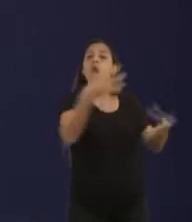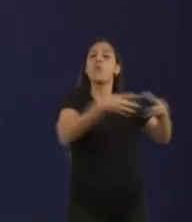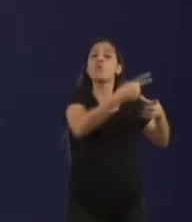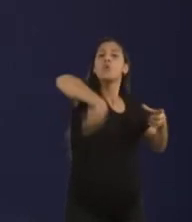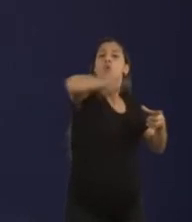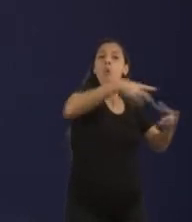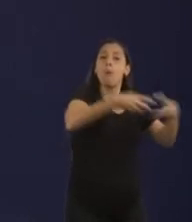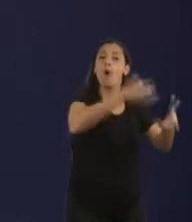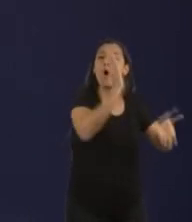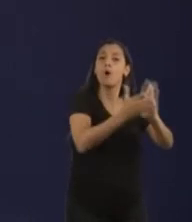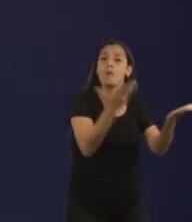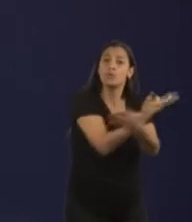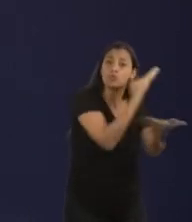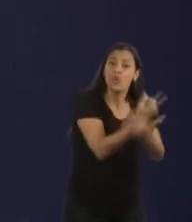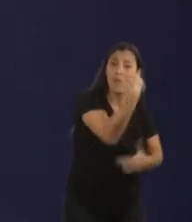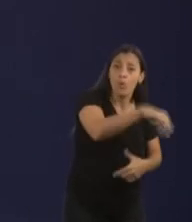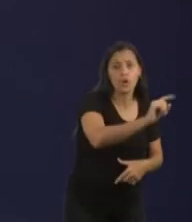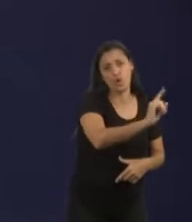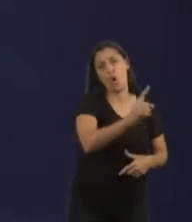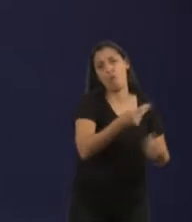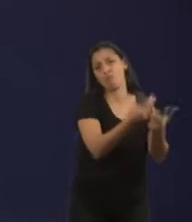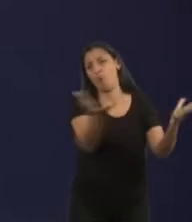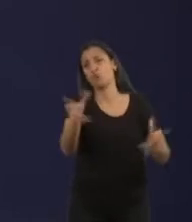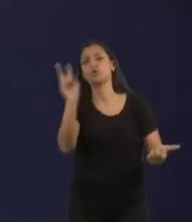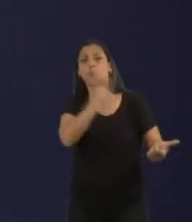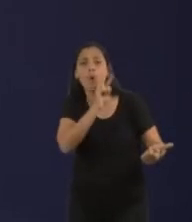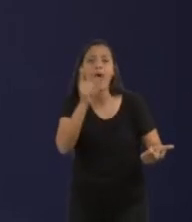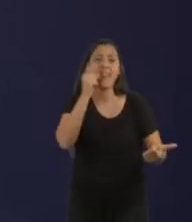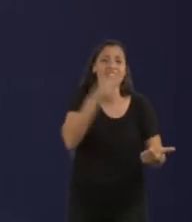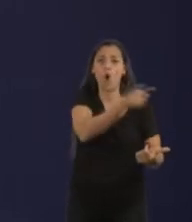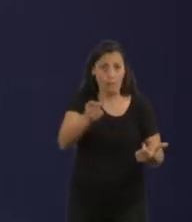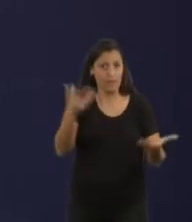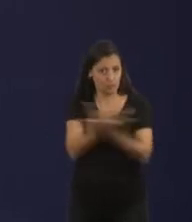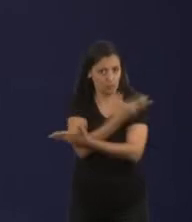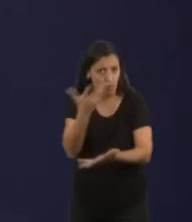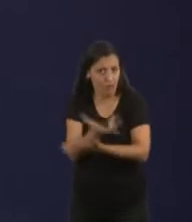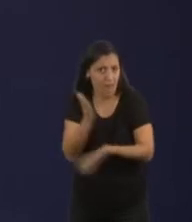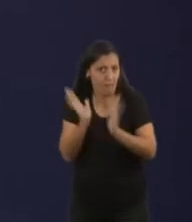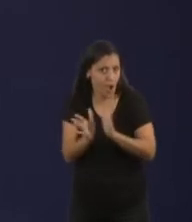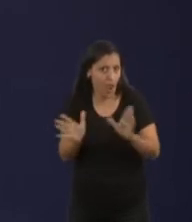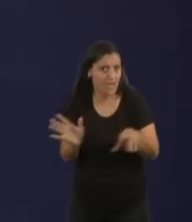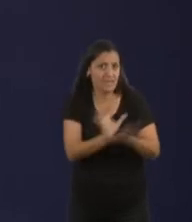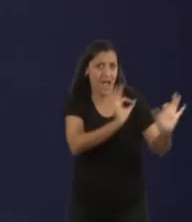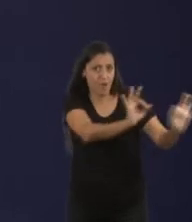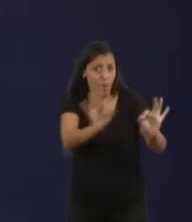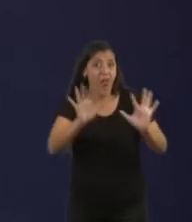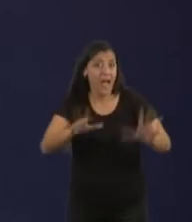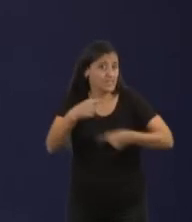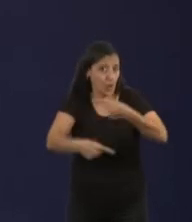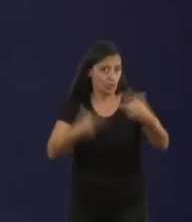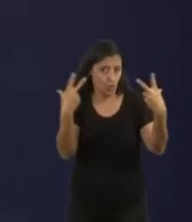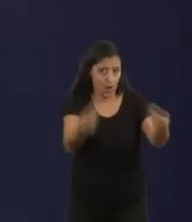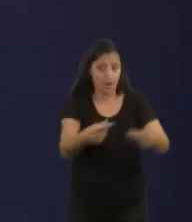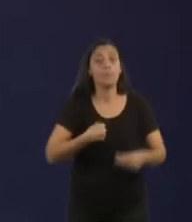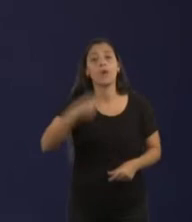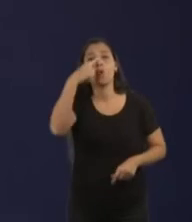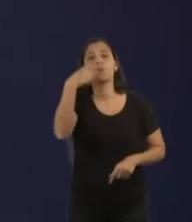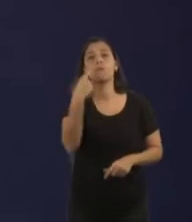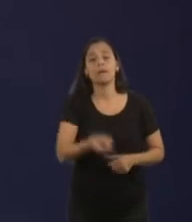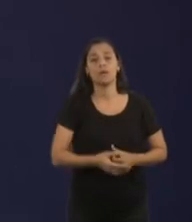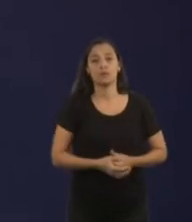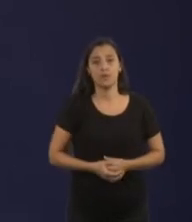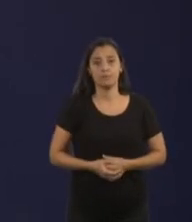que lo sufre Y muchas mujeres y hombres que sufren violencia y que no son cosas que no pueden seguir pasando última